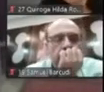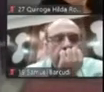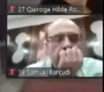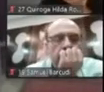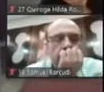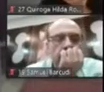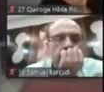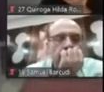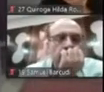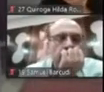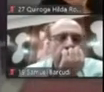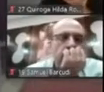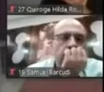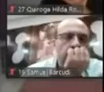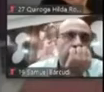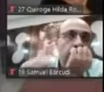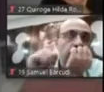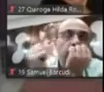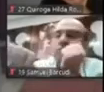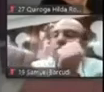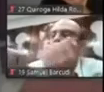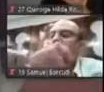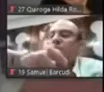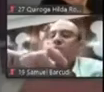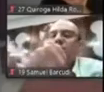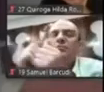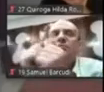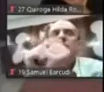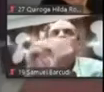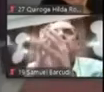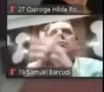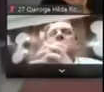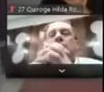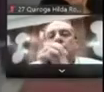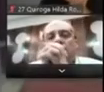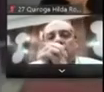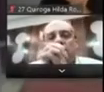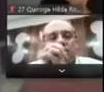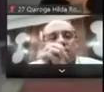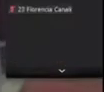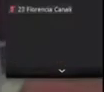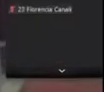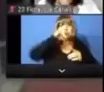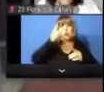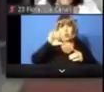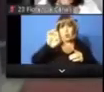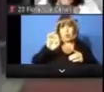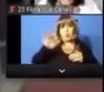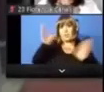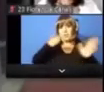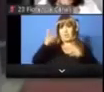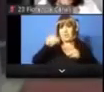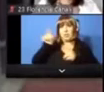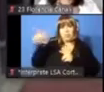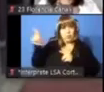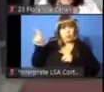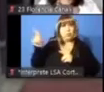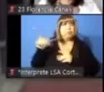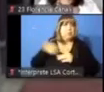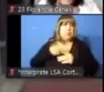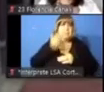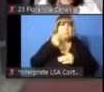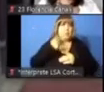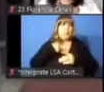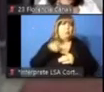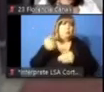ANSES, gestiones que tuvieron que ver también con Portezuelo del Viento, esta obra emblemática que tanto añoramos y